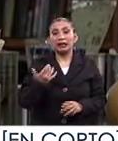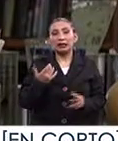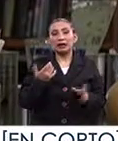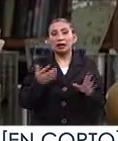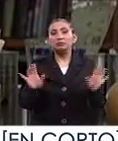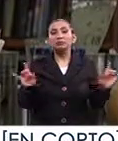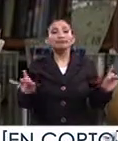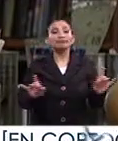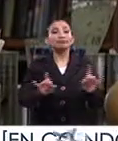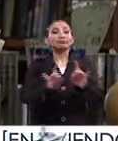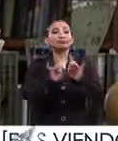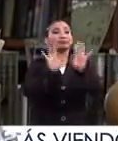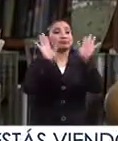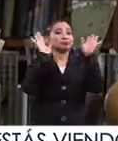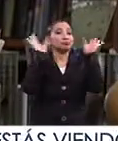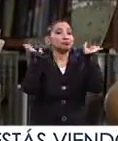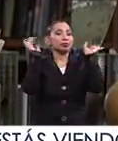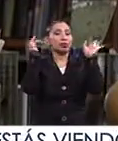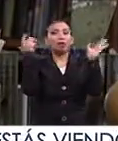por un accidente